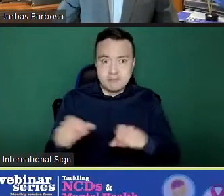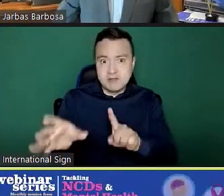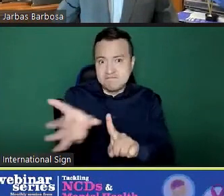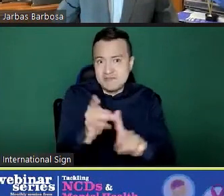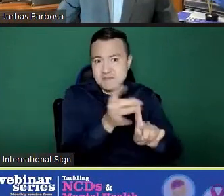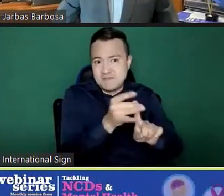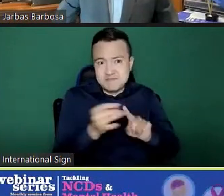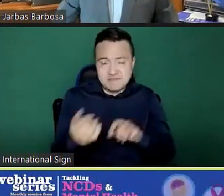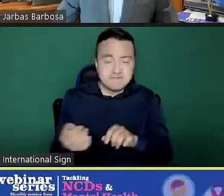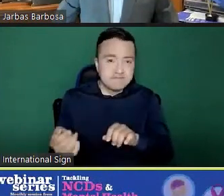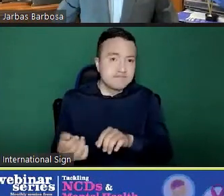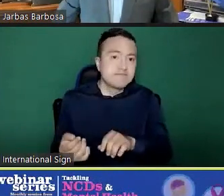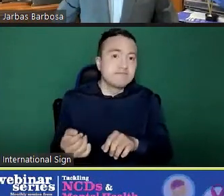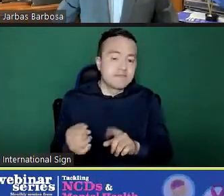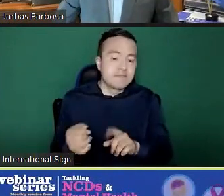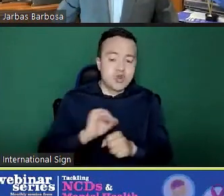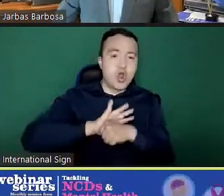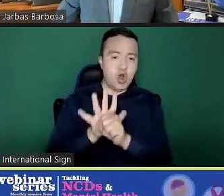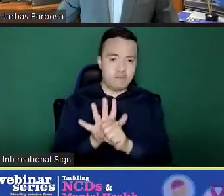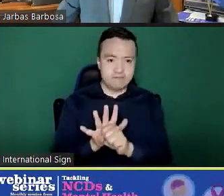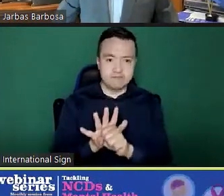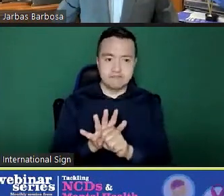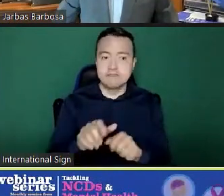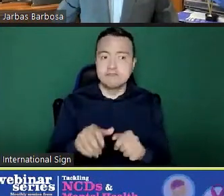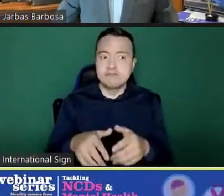Antes de la COVID, estábamos